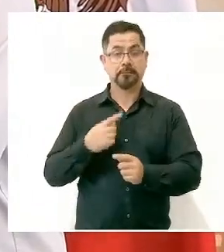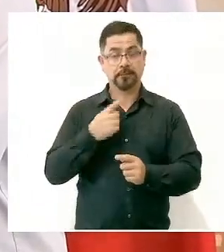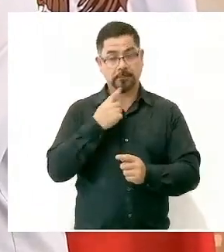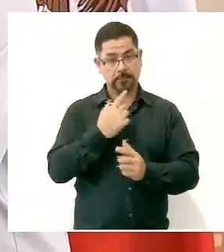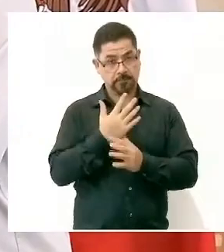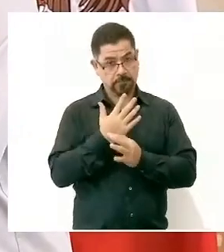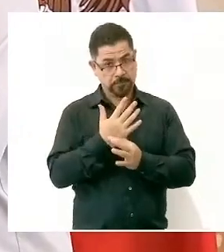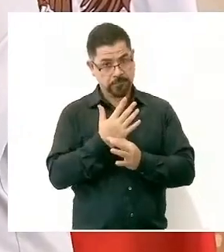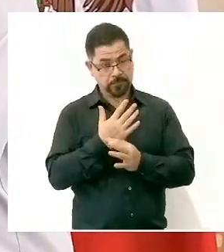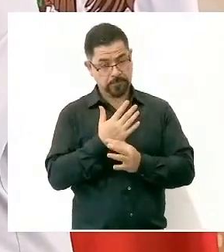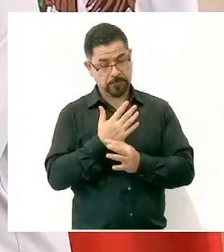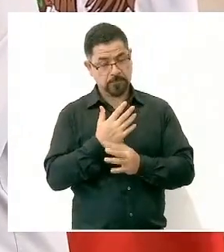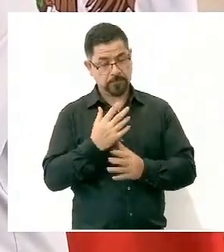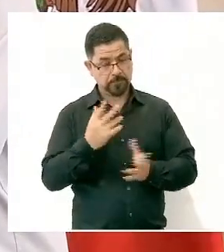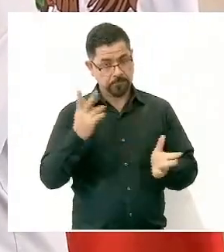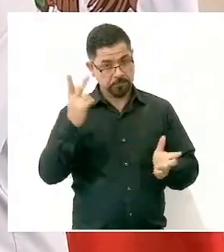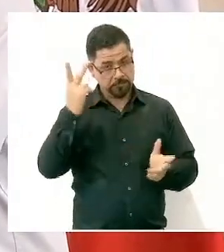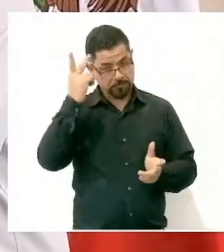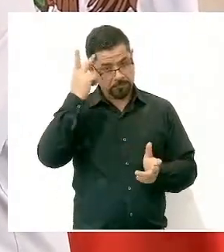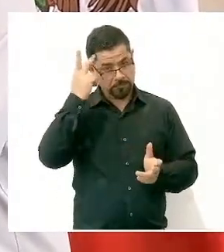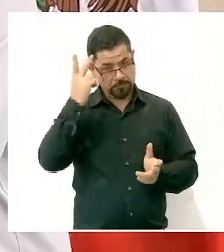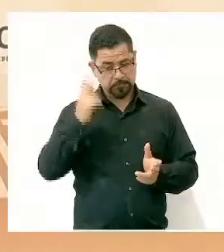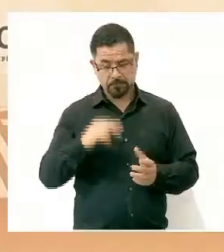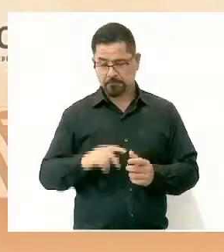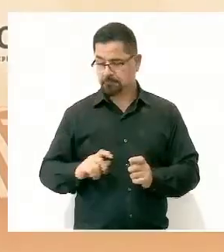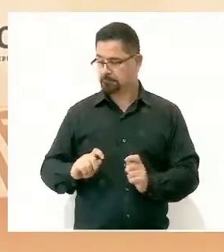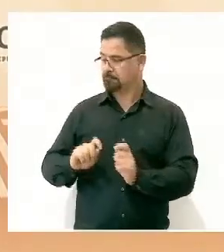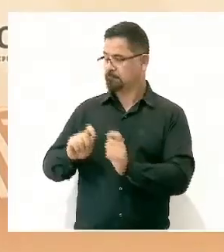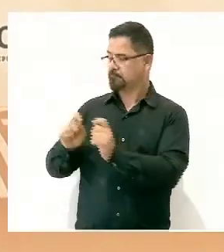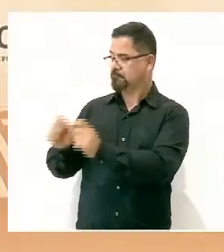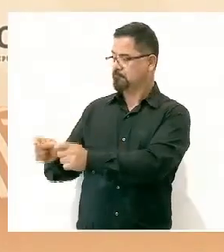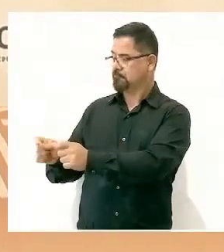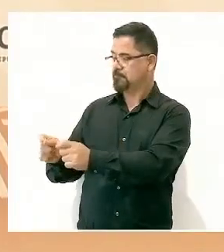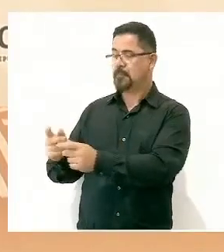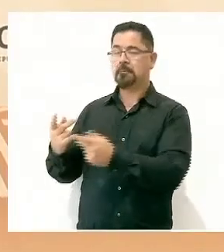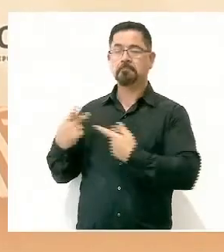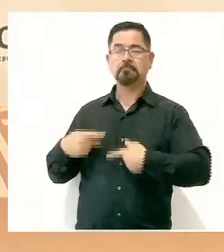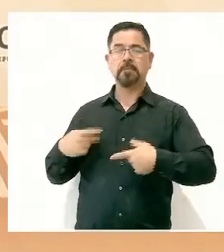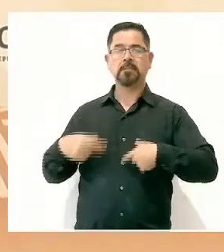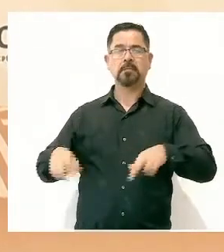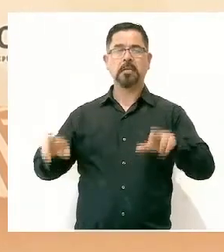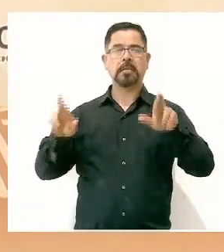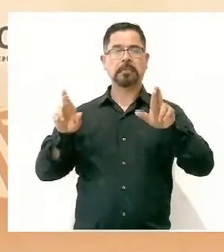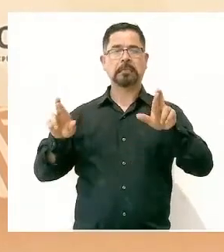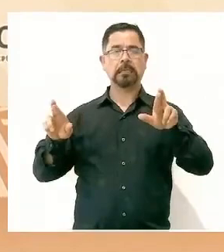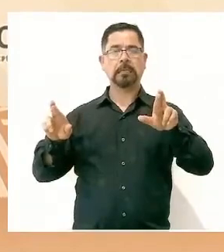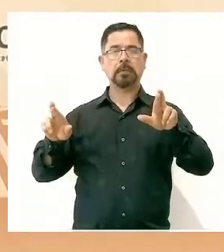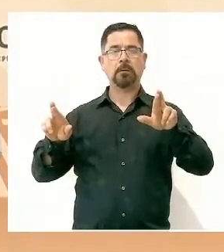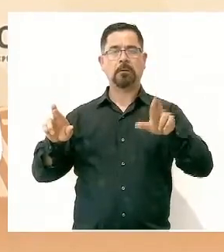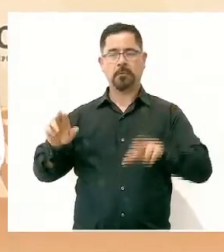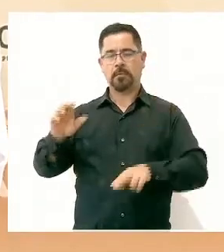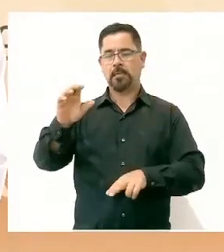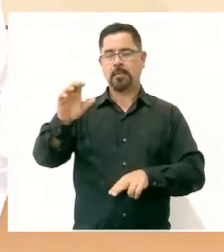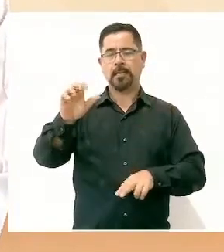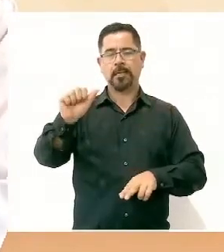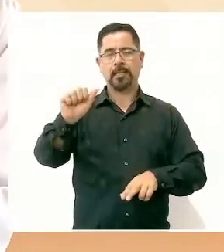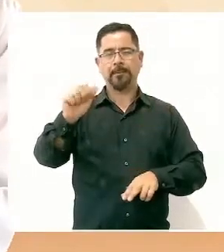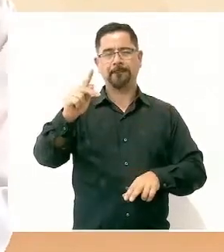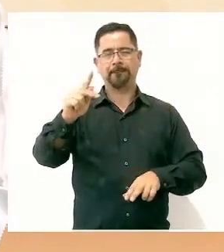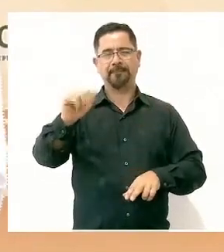citando, influencia de los capitales. En la visión del